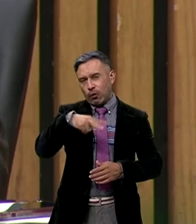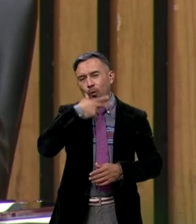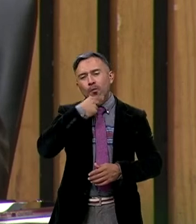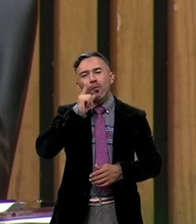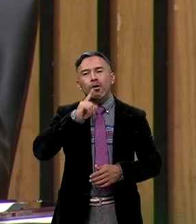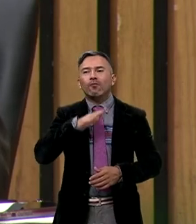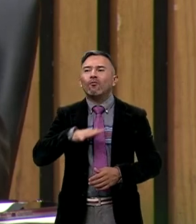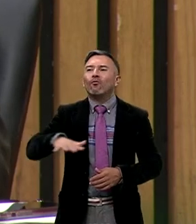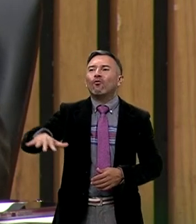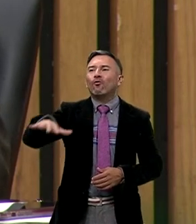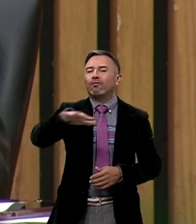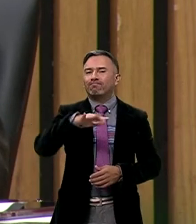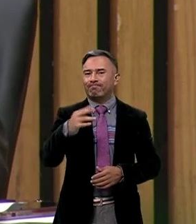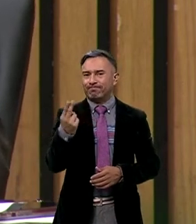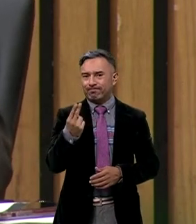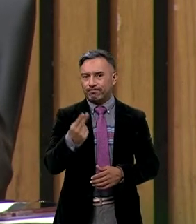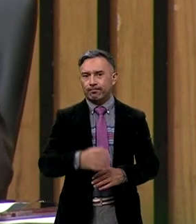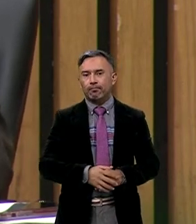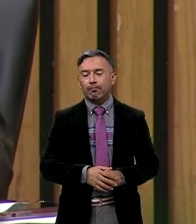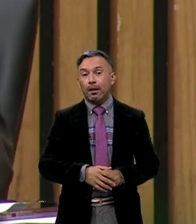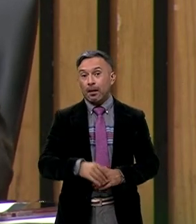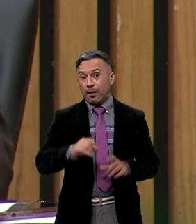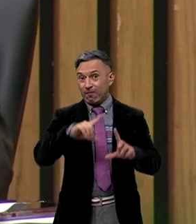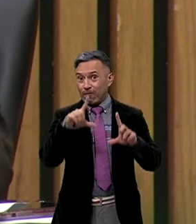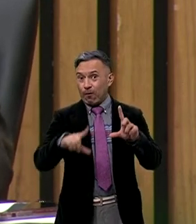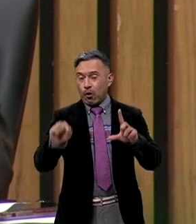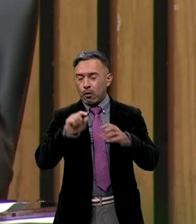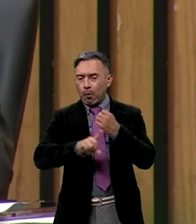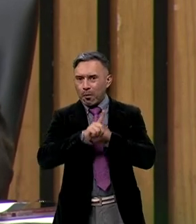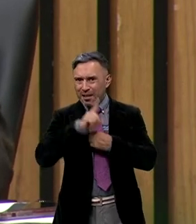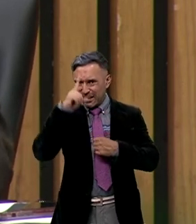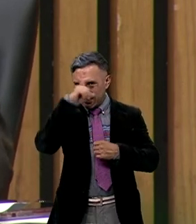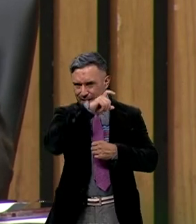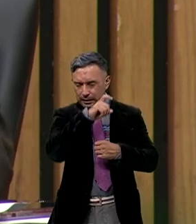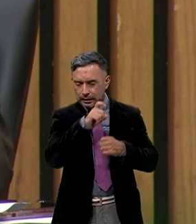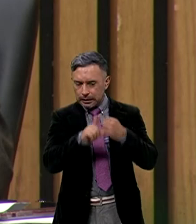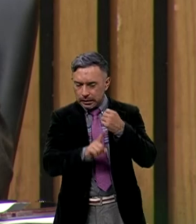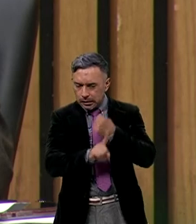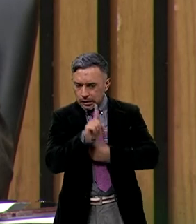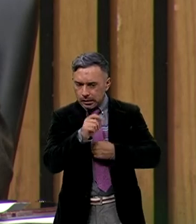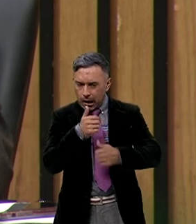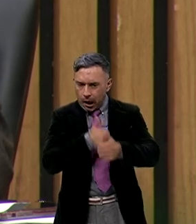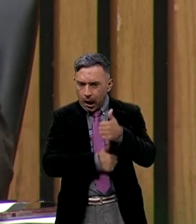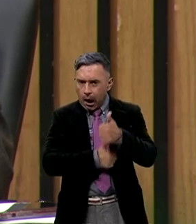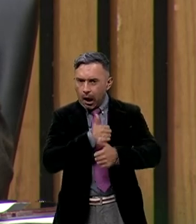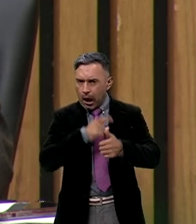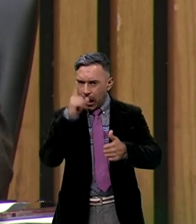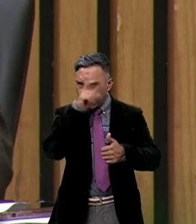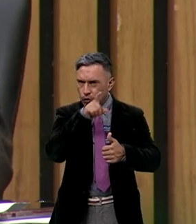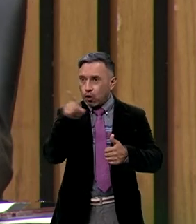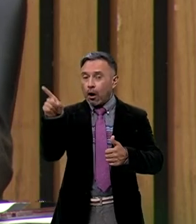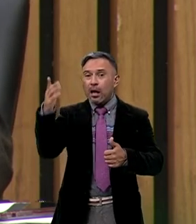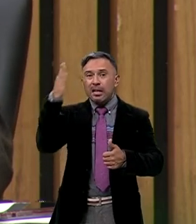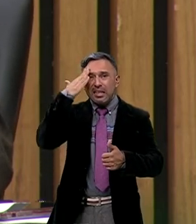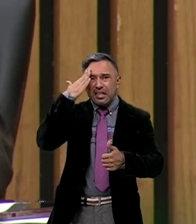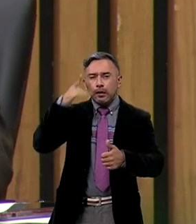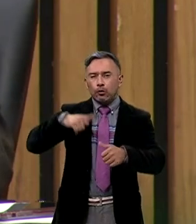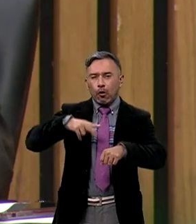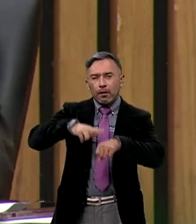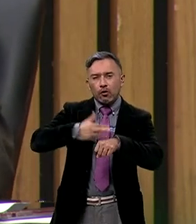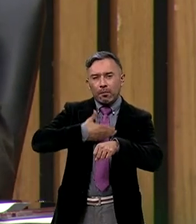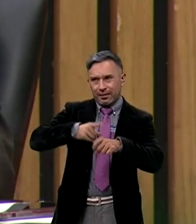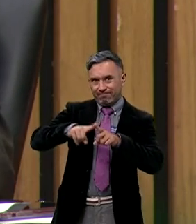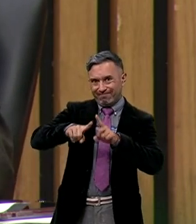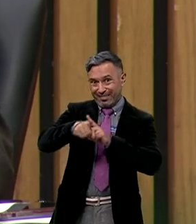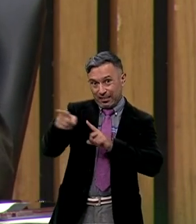enfrentar los desafíos que el país tiene y aportar y ayudar a nuestros líderes a sobrepasar esos desafíos